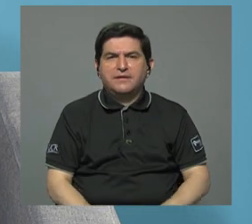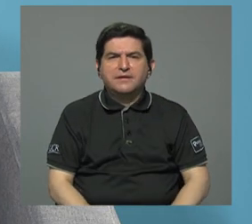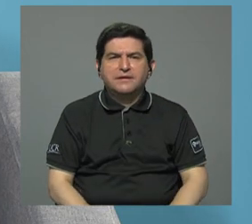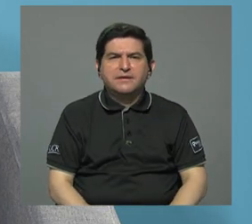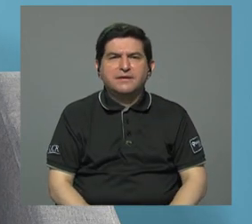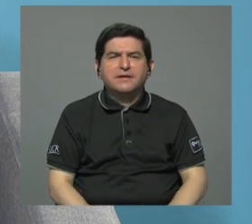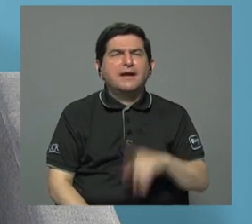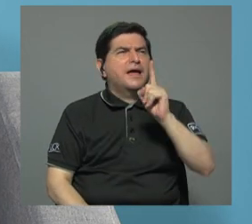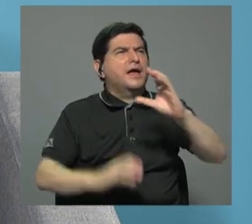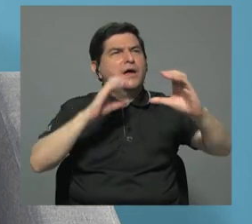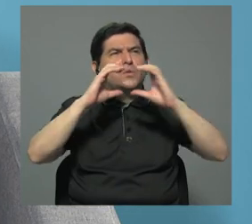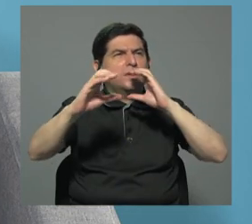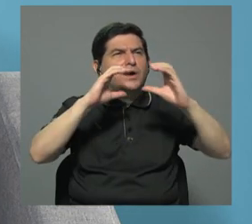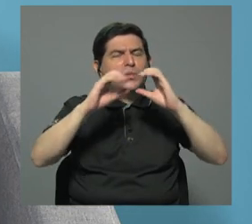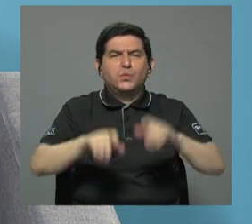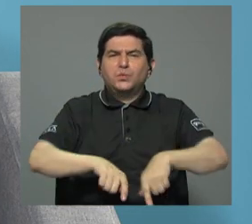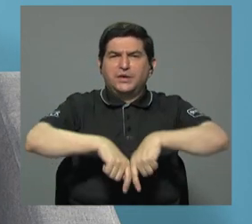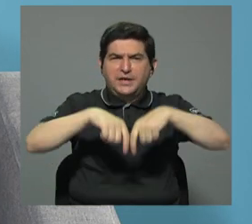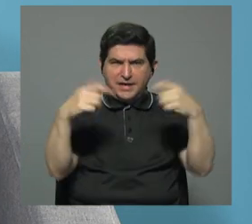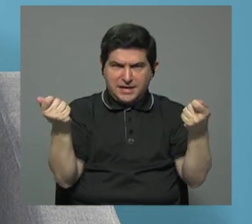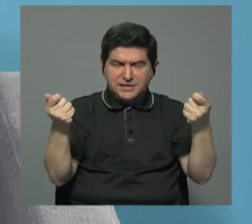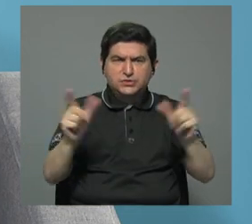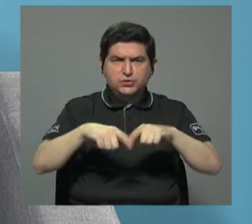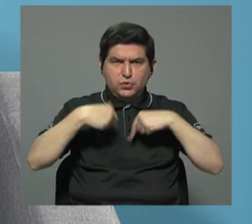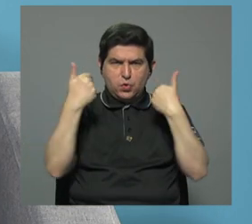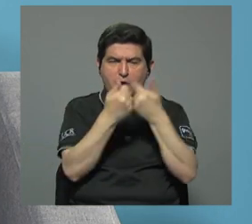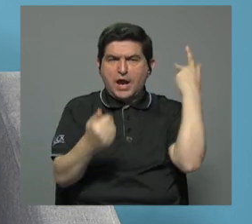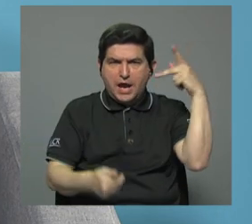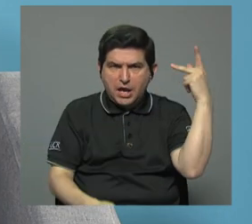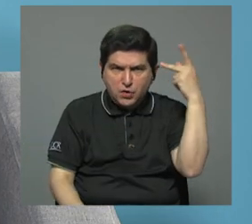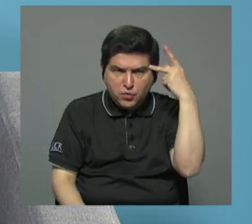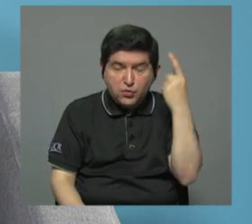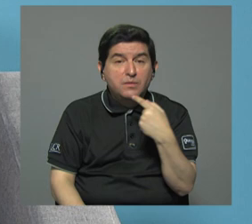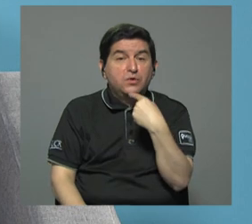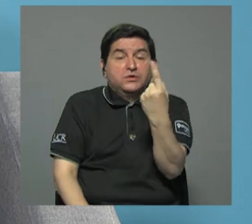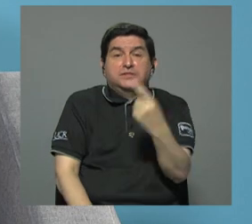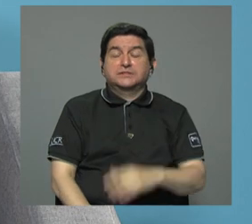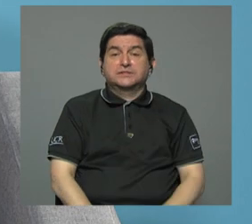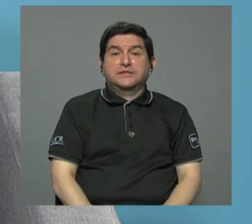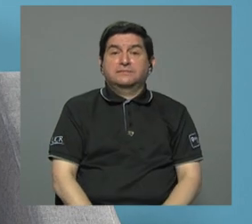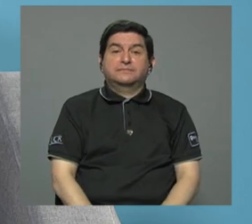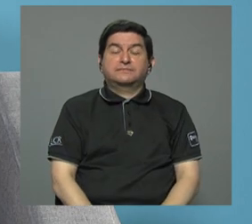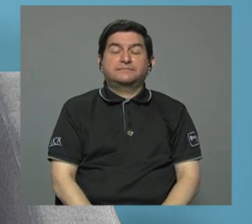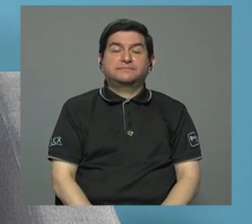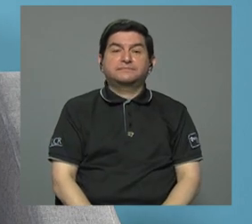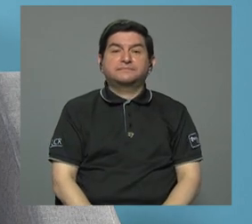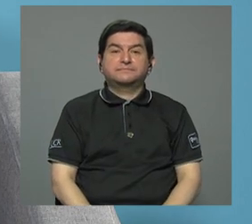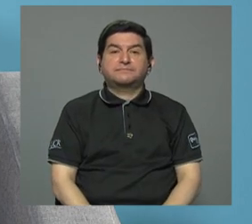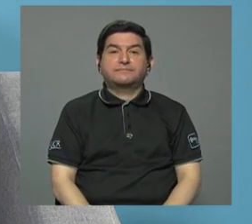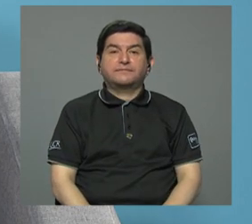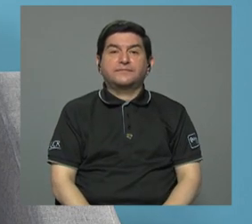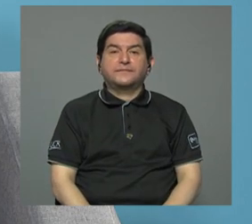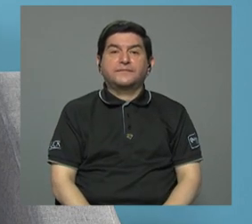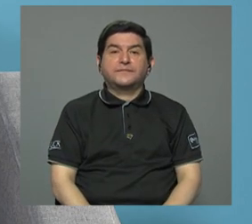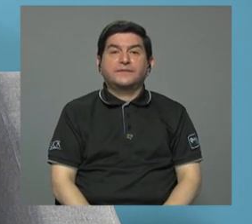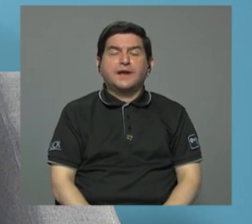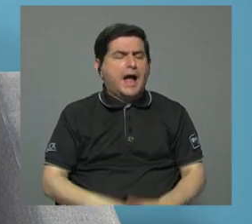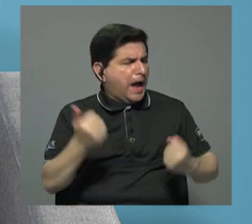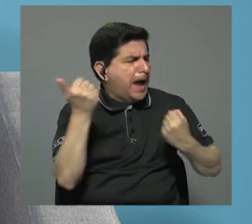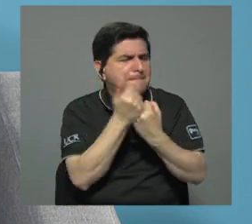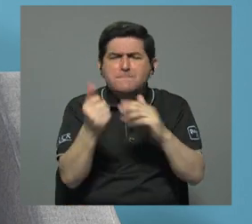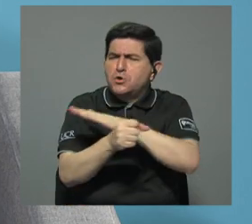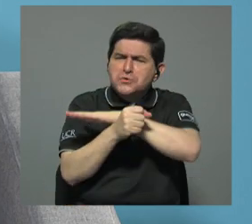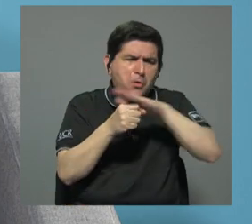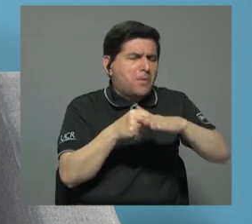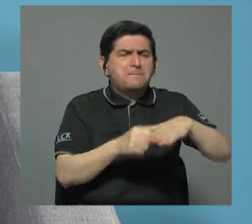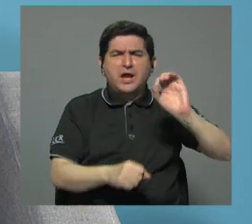en un comunicado de prensa, esta agrupación política dice, bueno, no, totalmente su respaldo a Otto